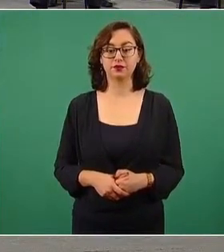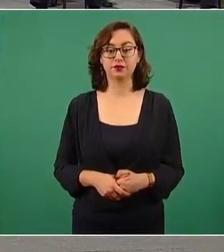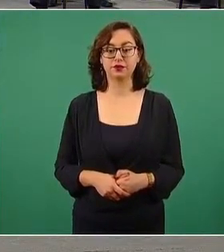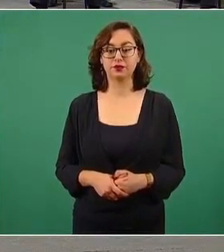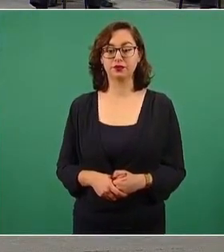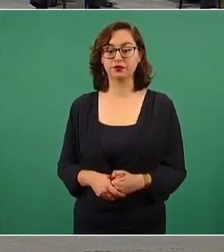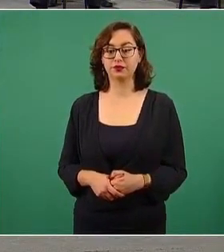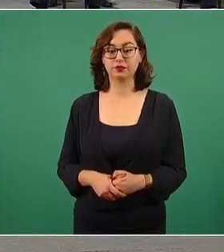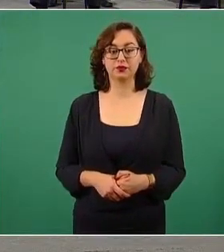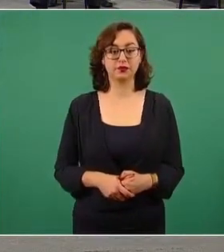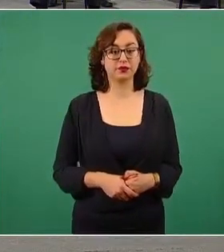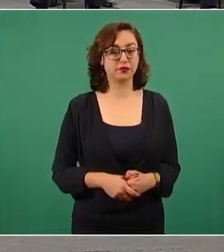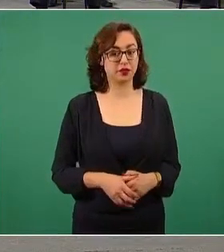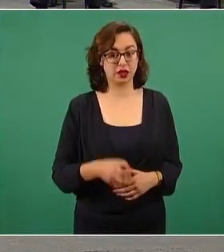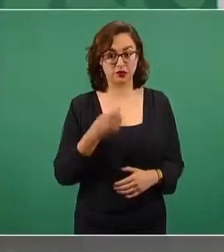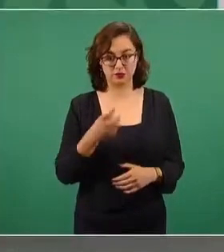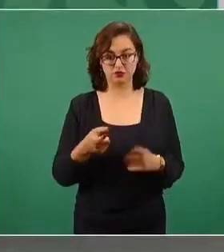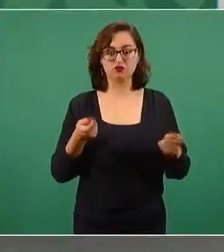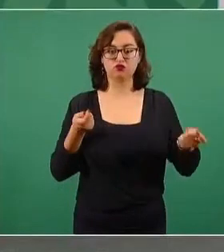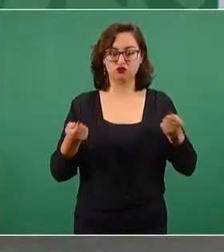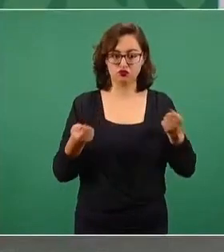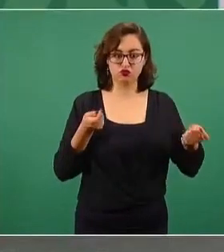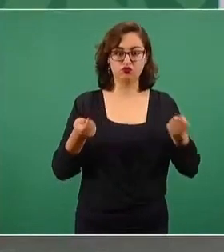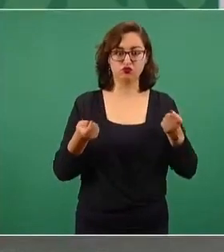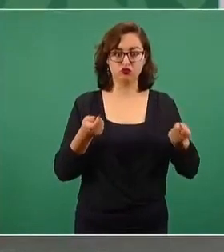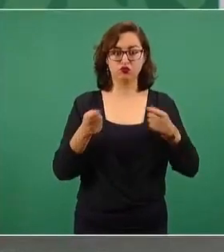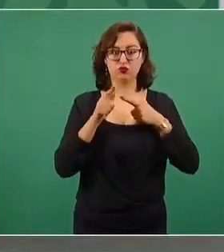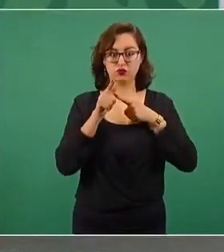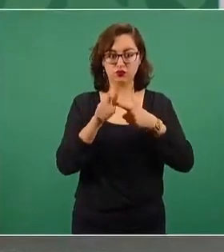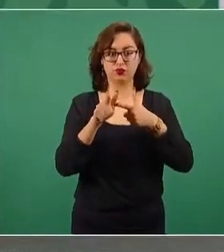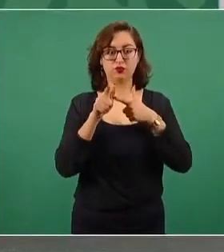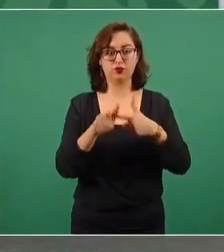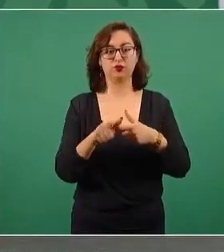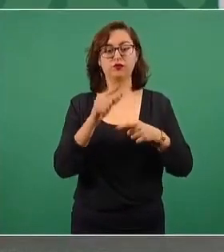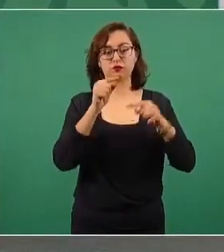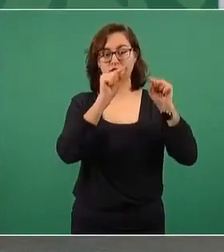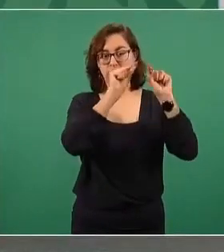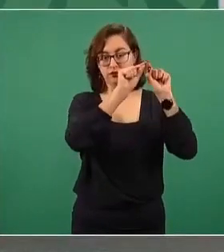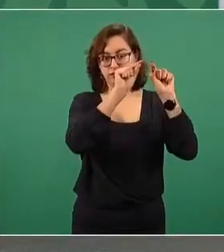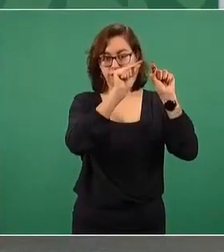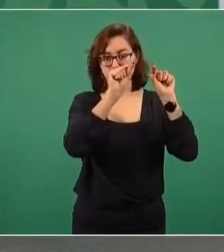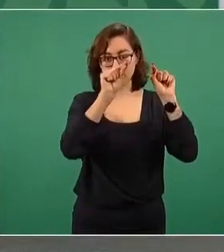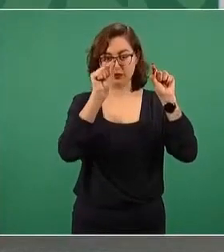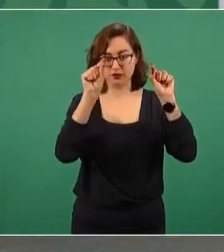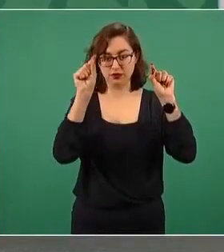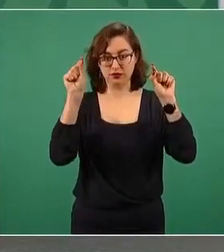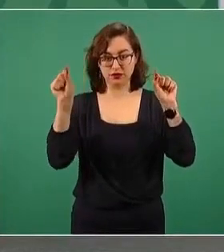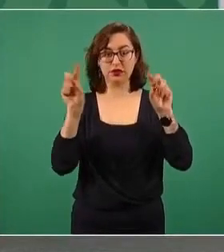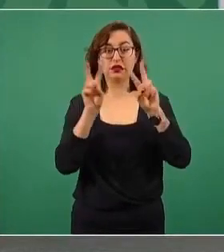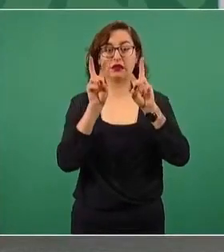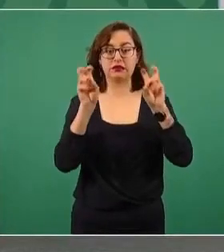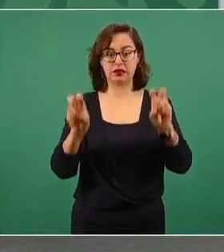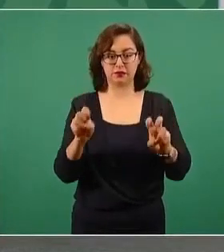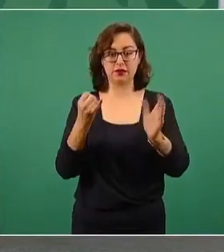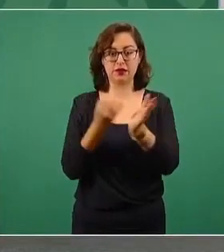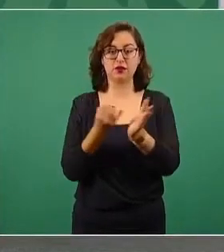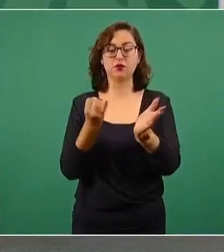Y esto se va a seguir manteniendo. Creo que esta punteada es inflación.